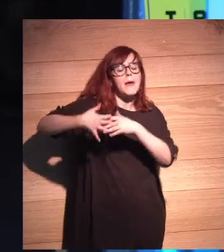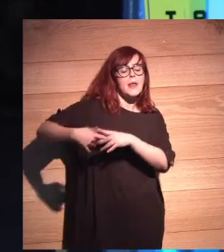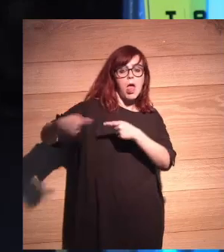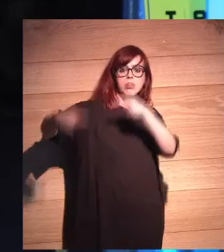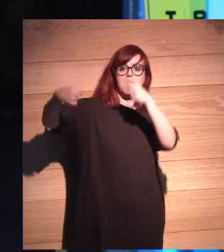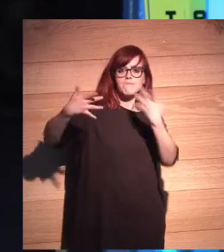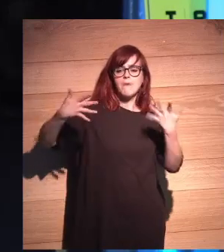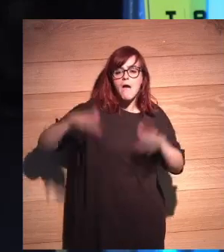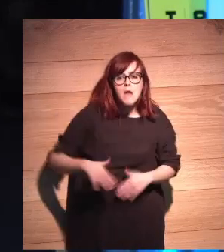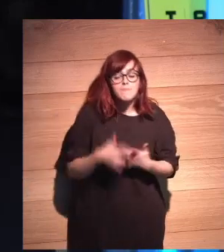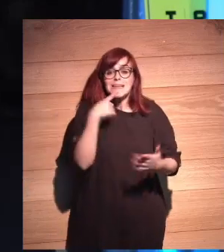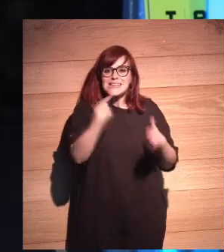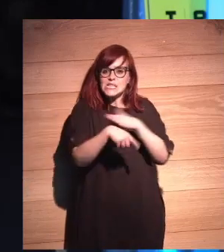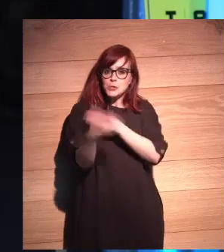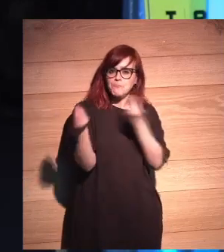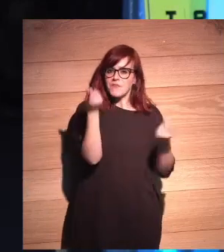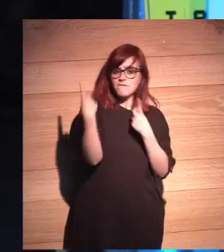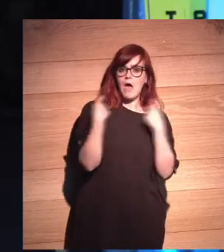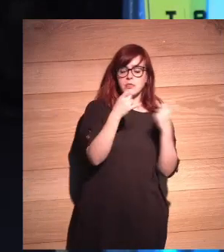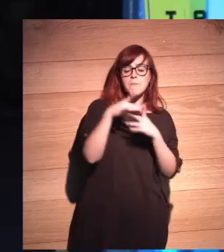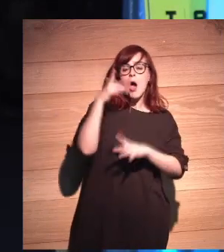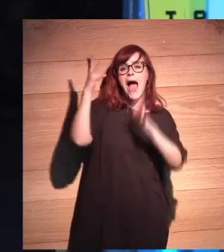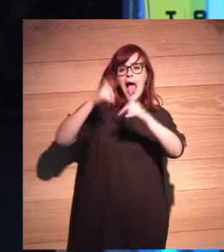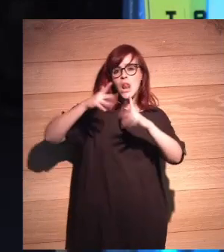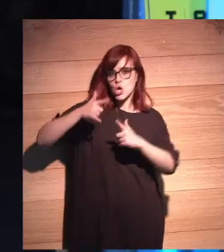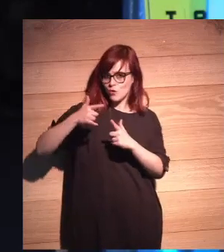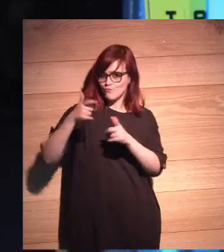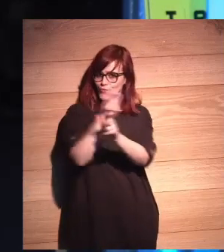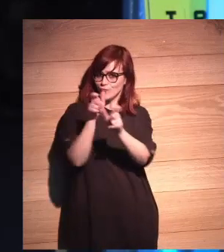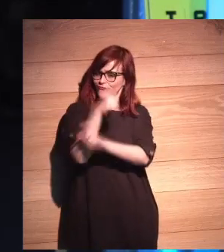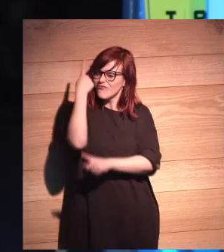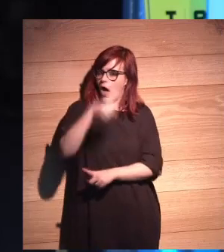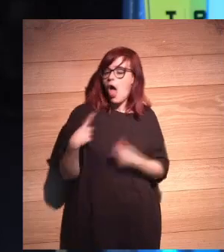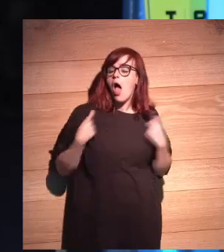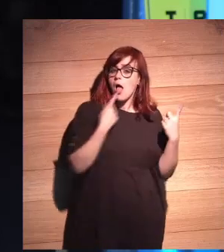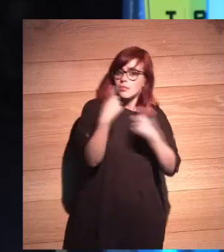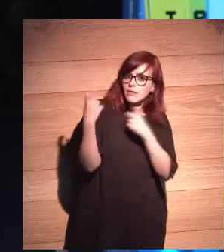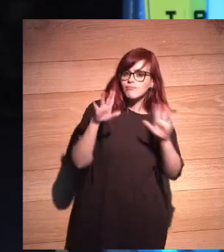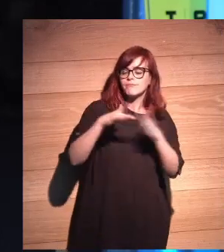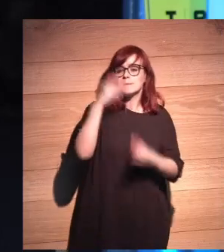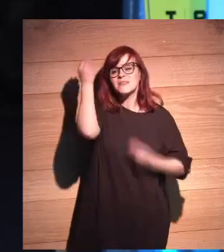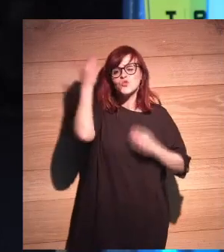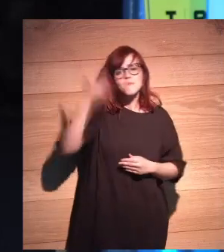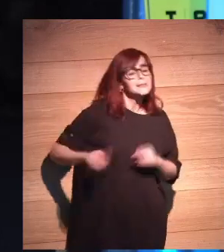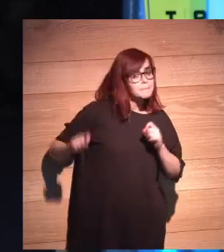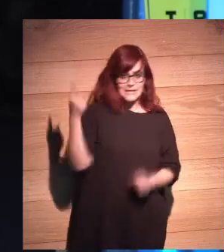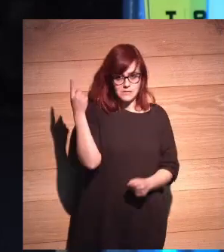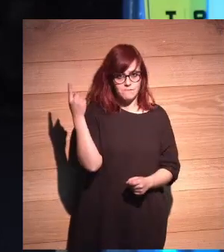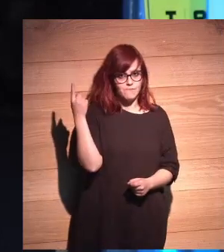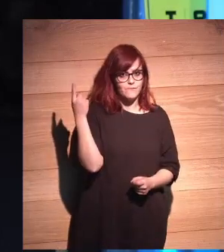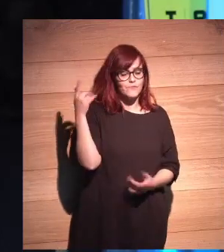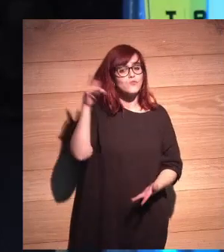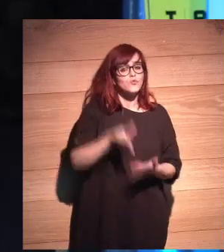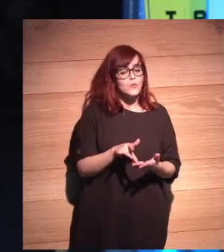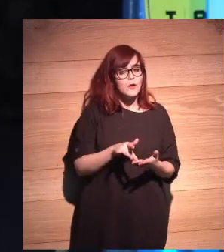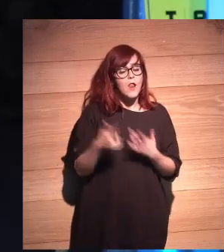de gestionar el uso de estos algoritmos, ¿no? Entonces creo que algo que me parece súper importante